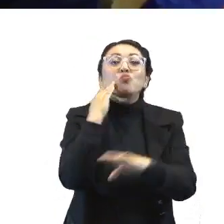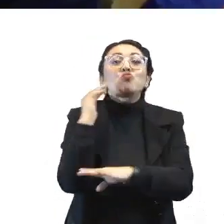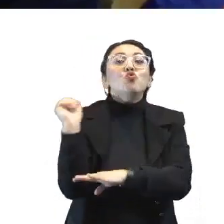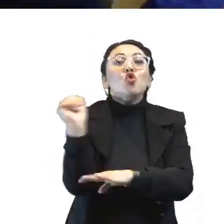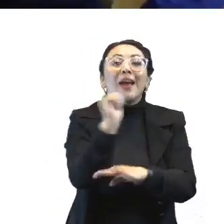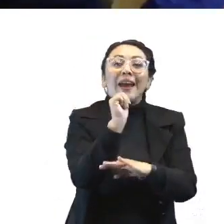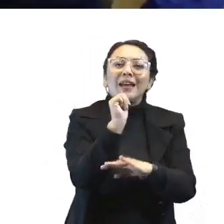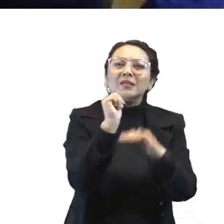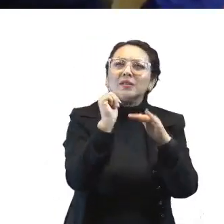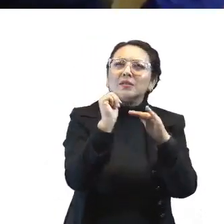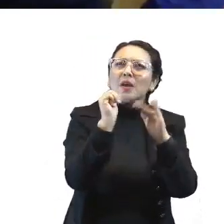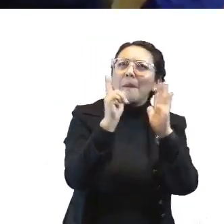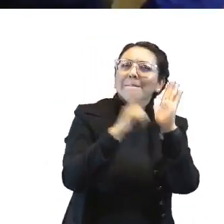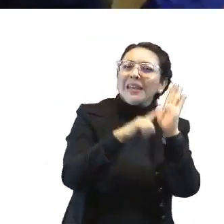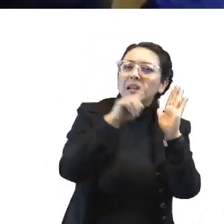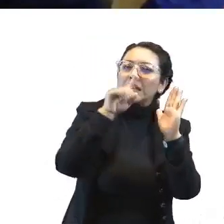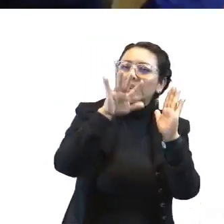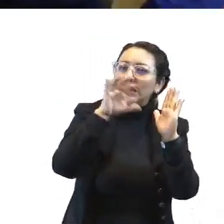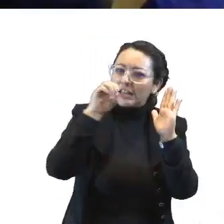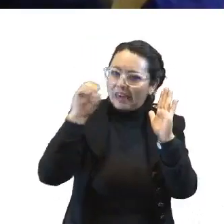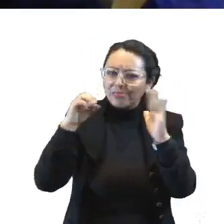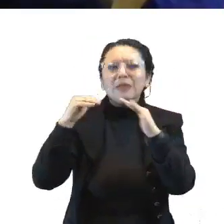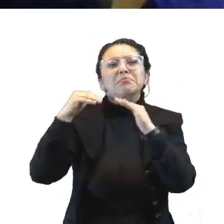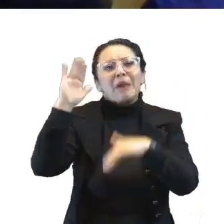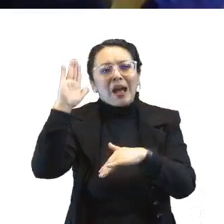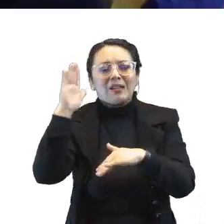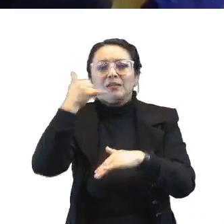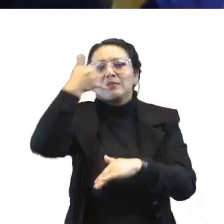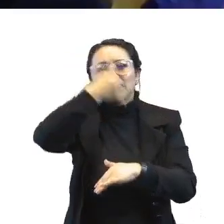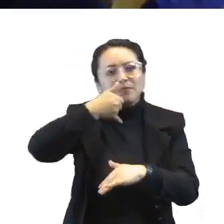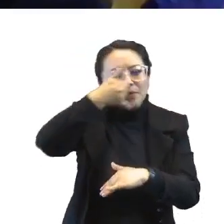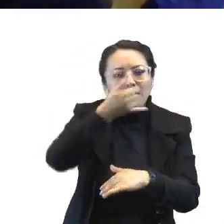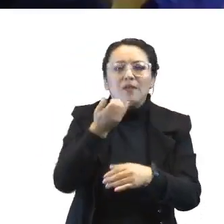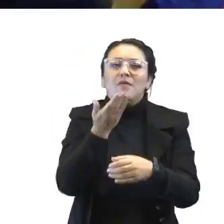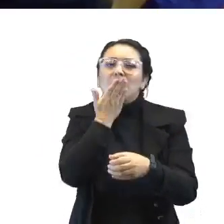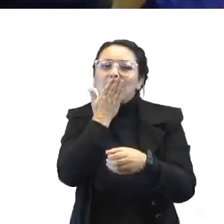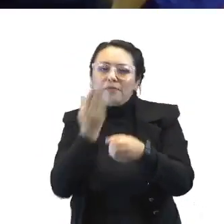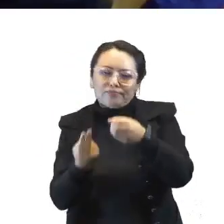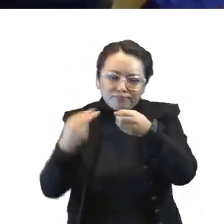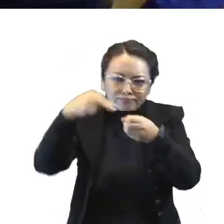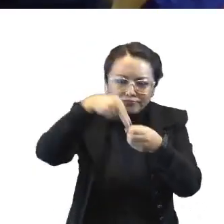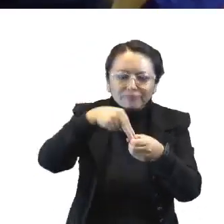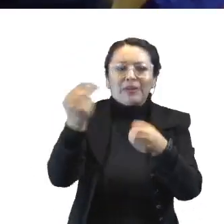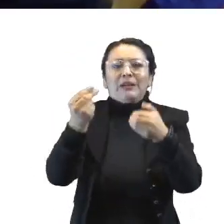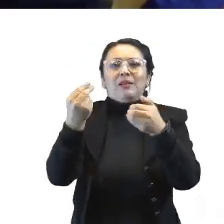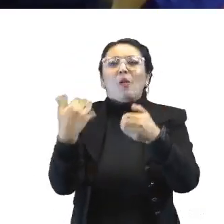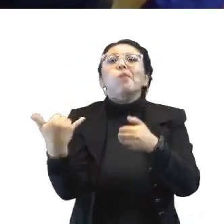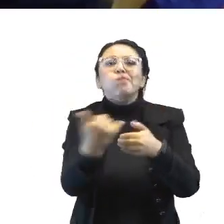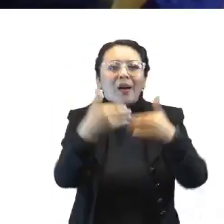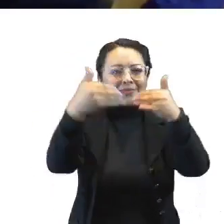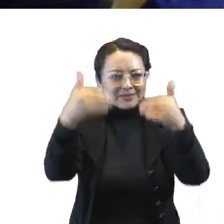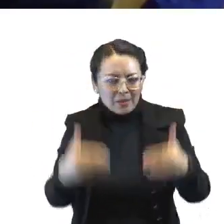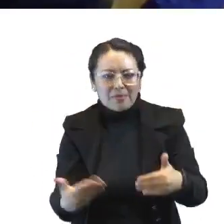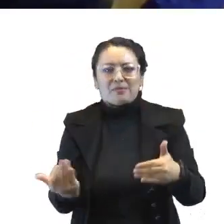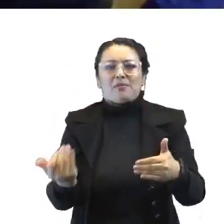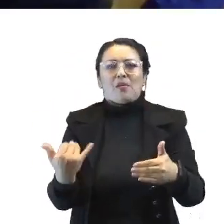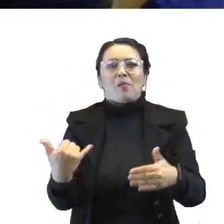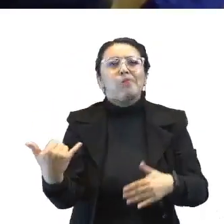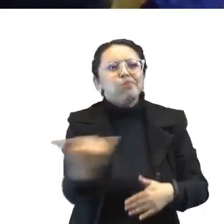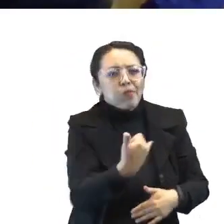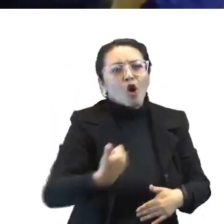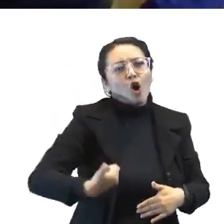mujeres indígenas, afrocolombianas, campesinas, con discapacidad, mujeres